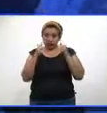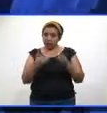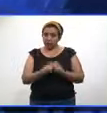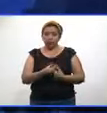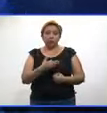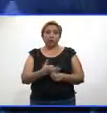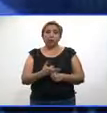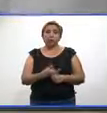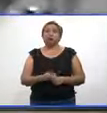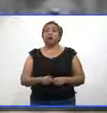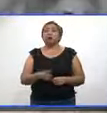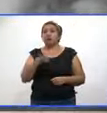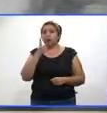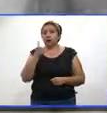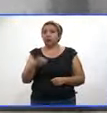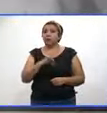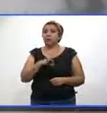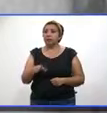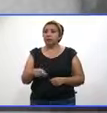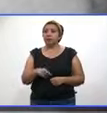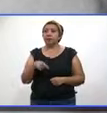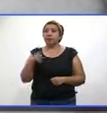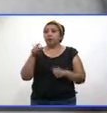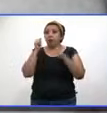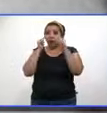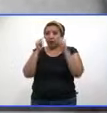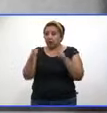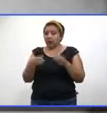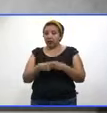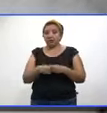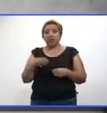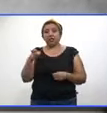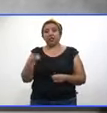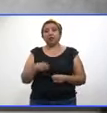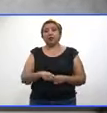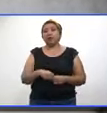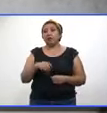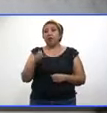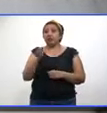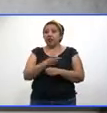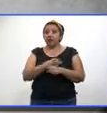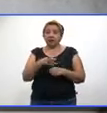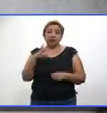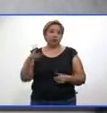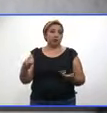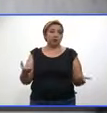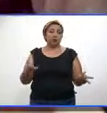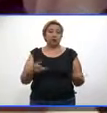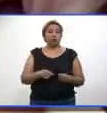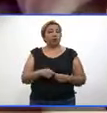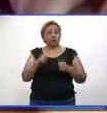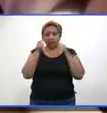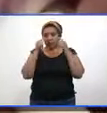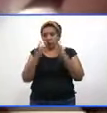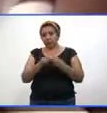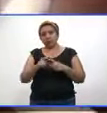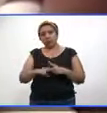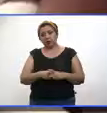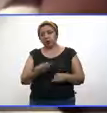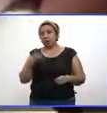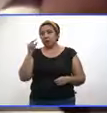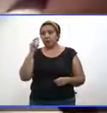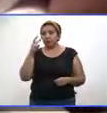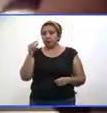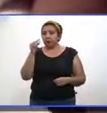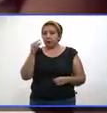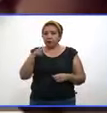este momento todavía es muy revertible, pero si no lo atendemos, esta mancha se torna café. Si eso no lo atendemos, empezamos a ver